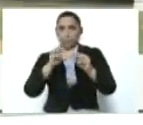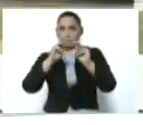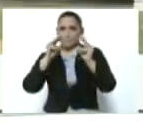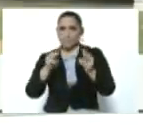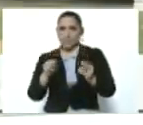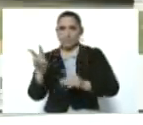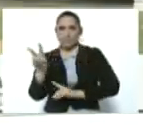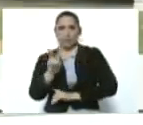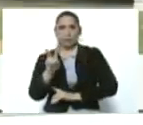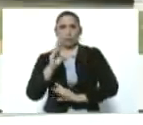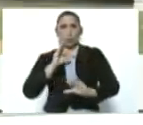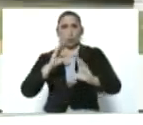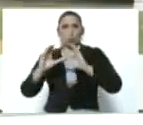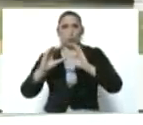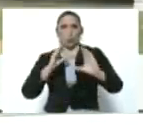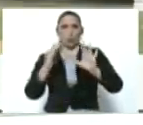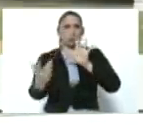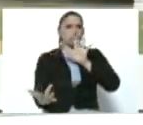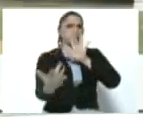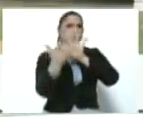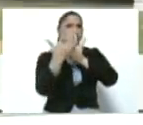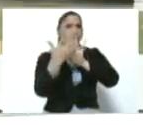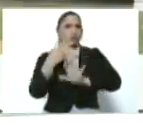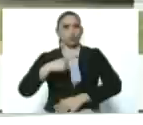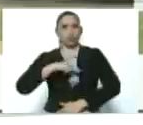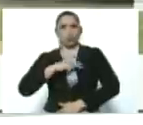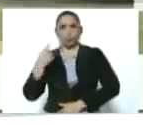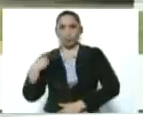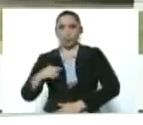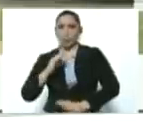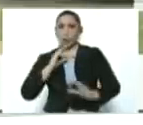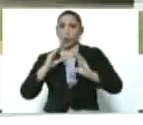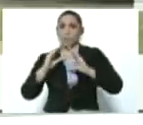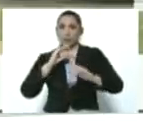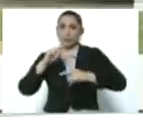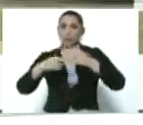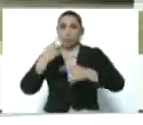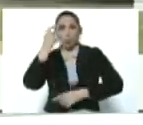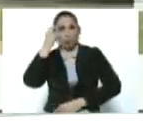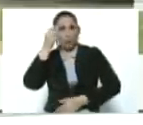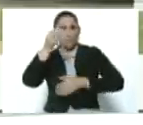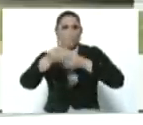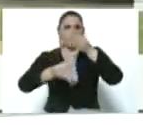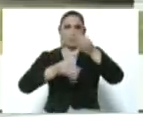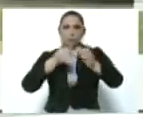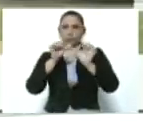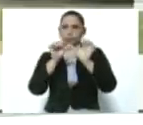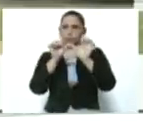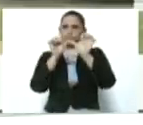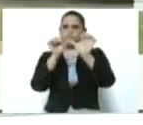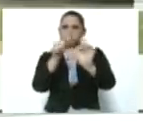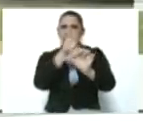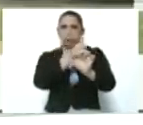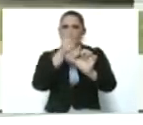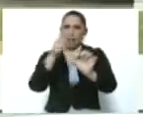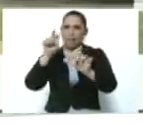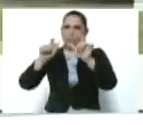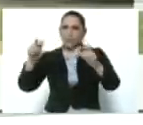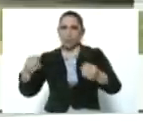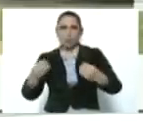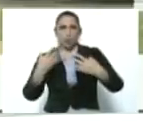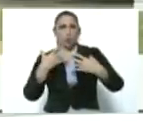venezuela en la comunicación directa que tenemos la conversación diaria en la explicación permanente de cada caso de cada